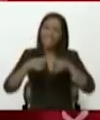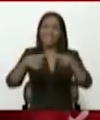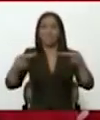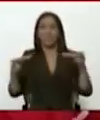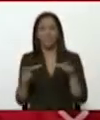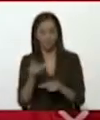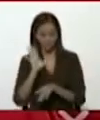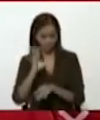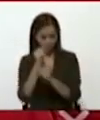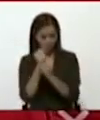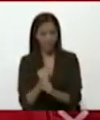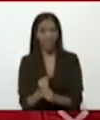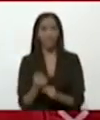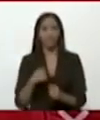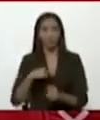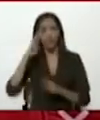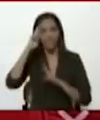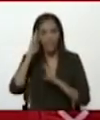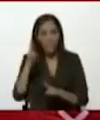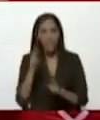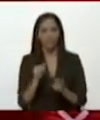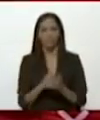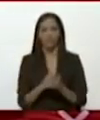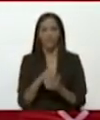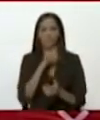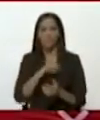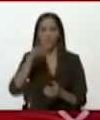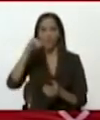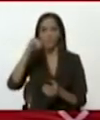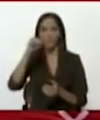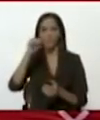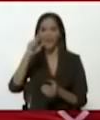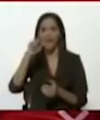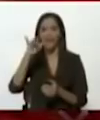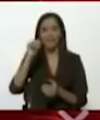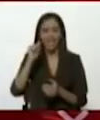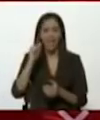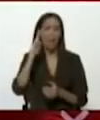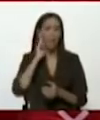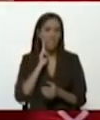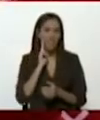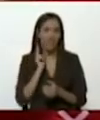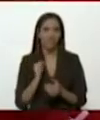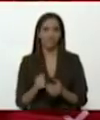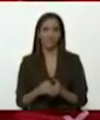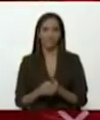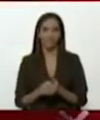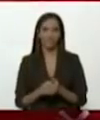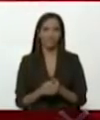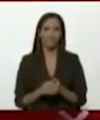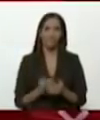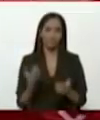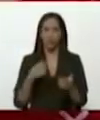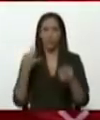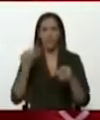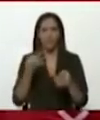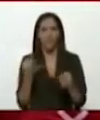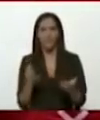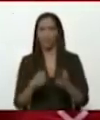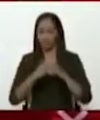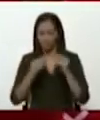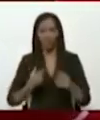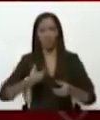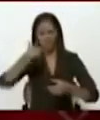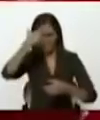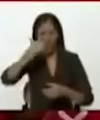Ya va. Yo respeto a la señora María Bolívar, que fue un programa y bueno... digna paradera. No. Y con toda